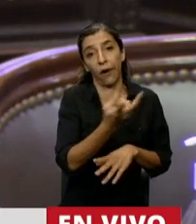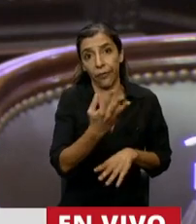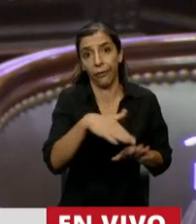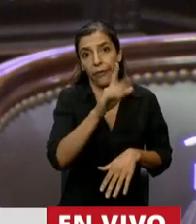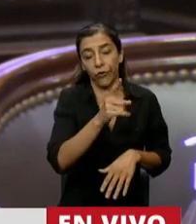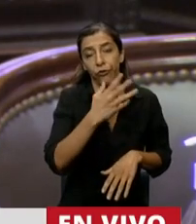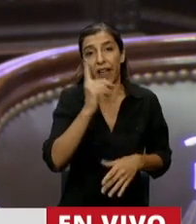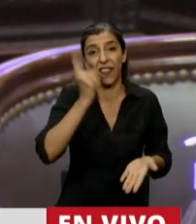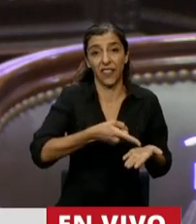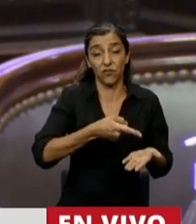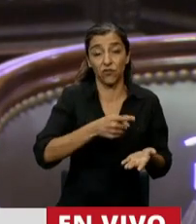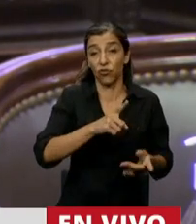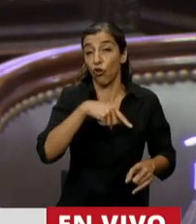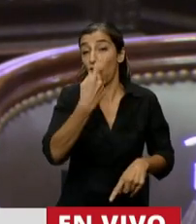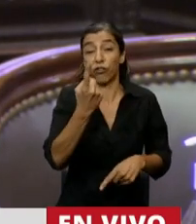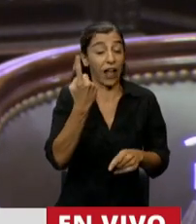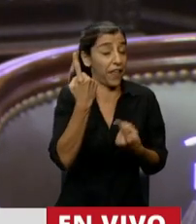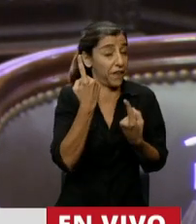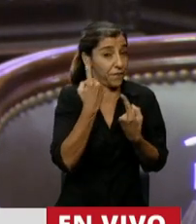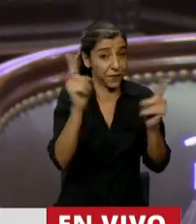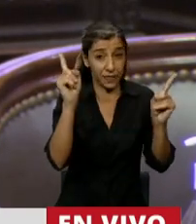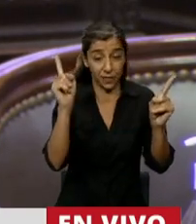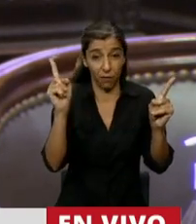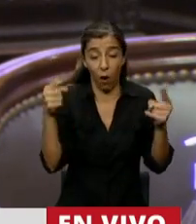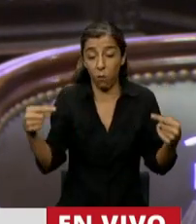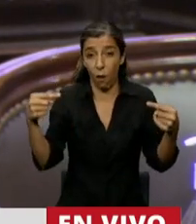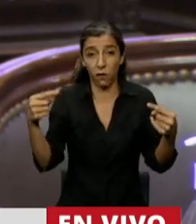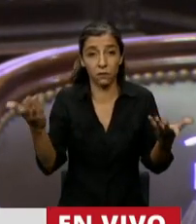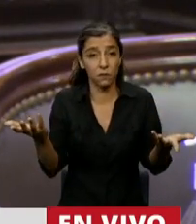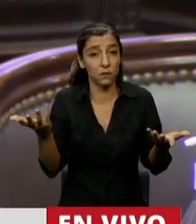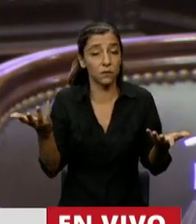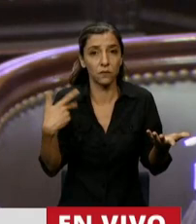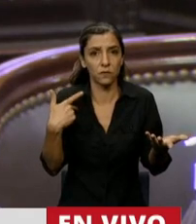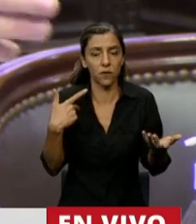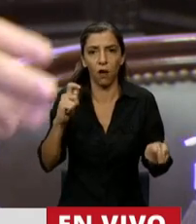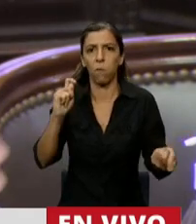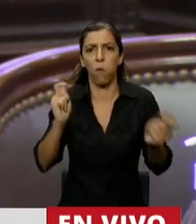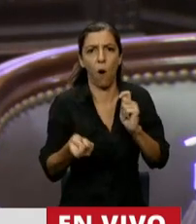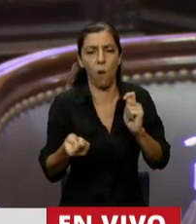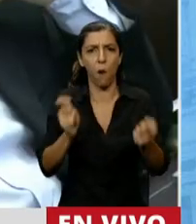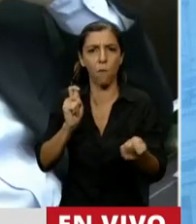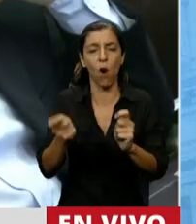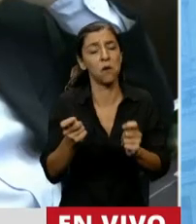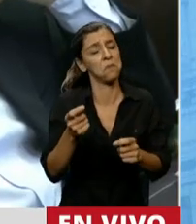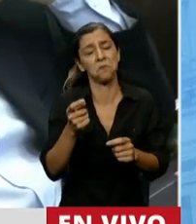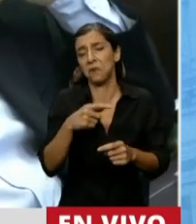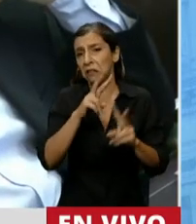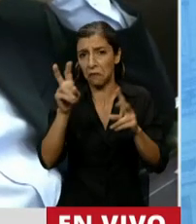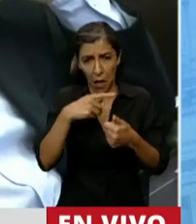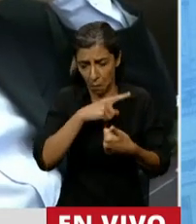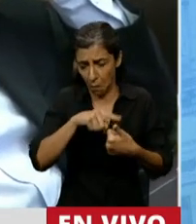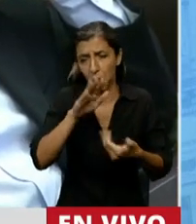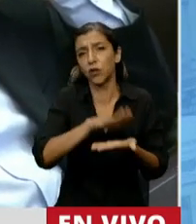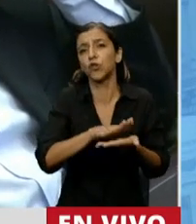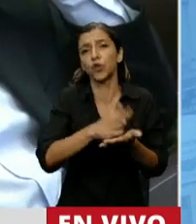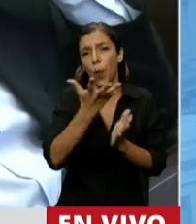con otras características que modifica sustancialmente un sistema. Se trate de la interrupción voluntaria del embarazo, se